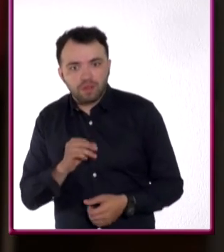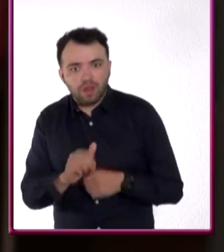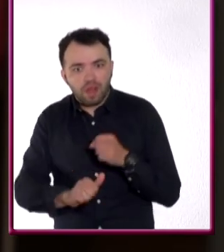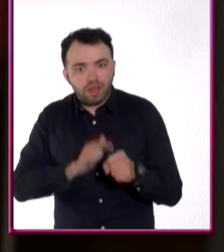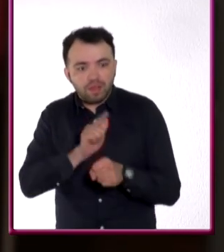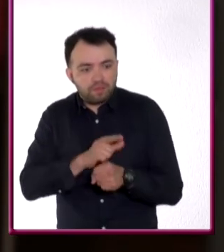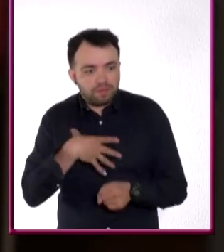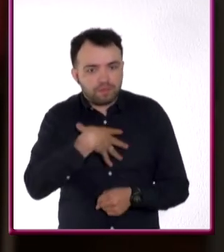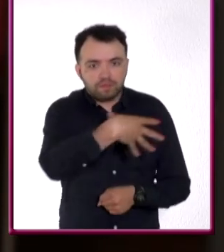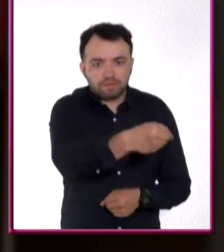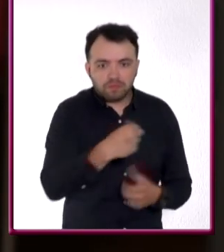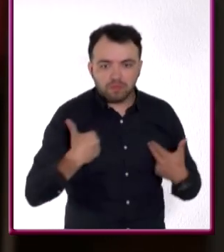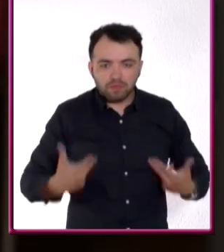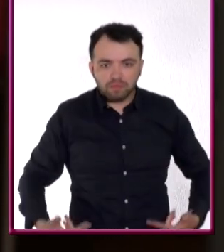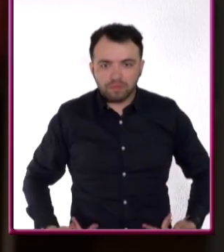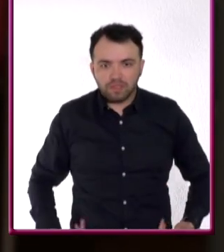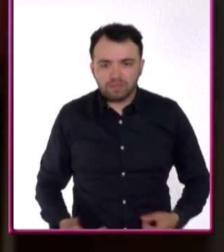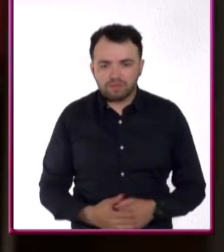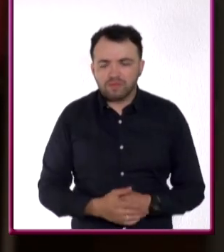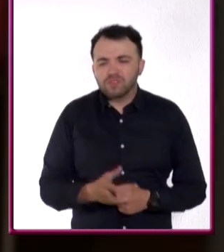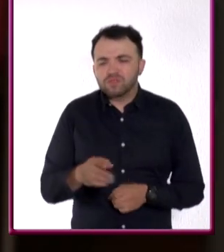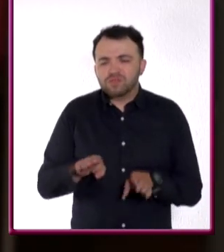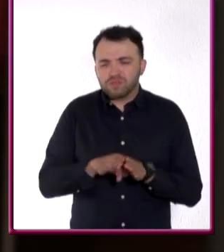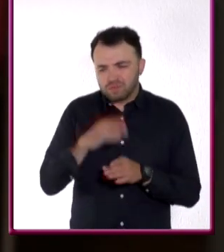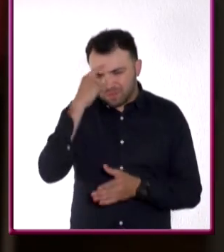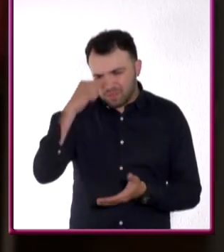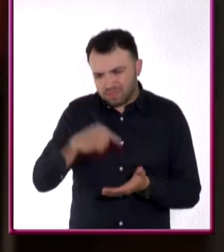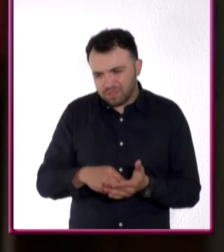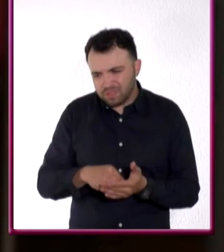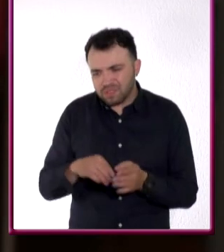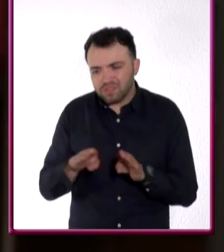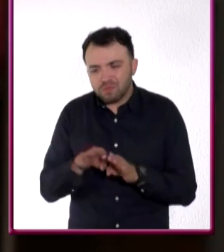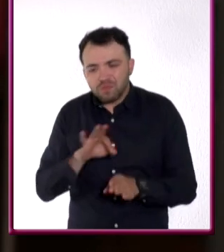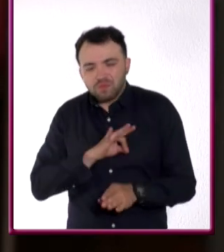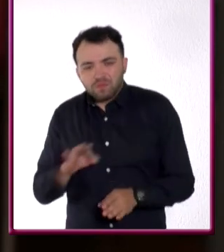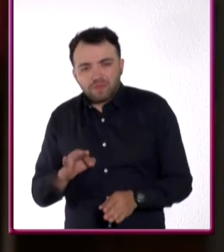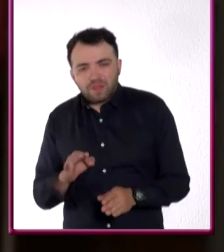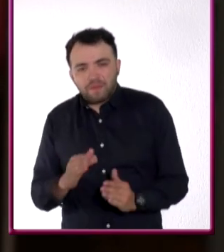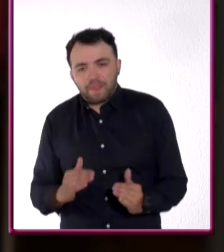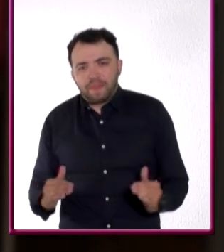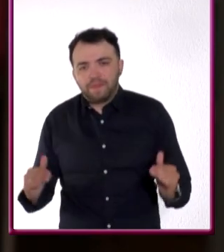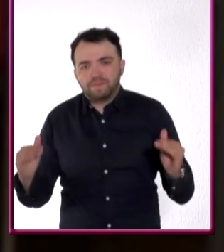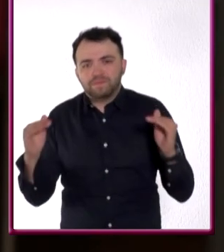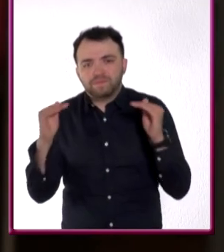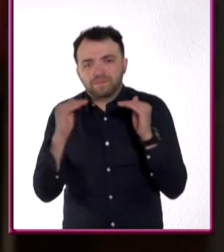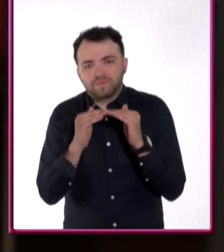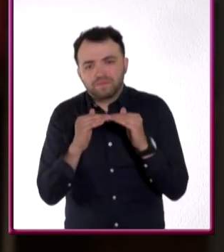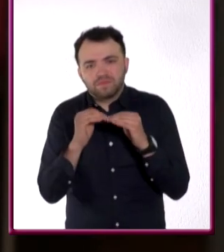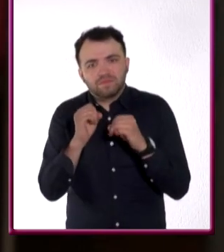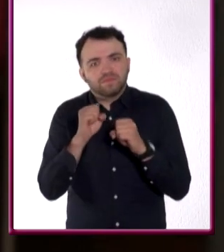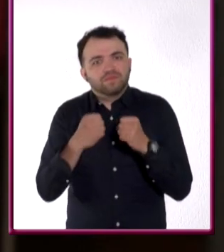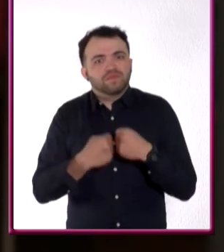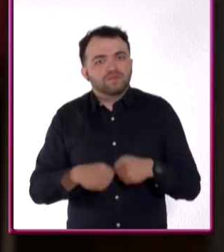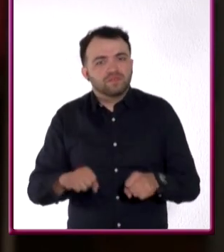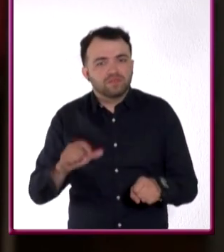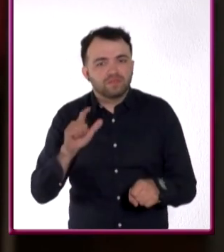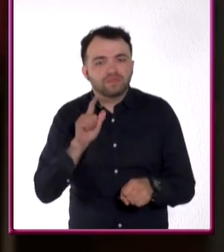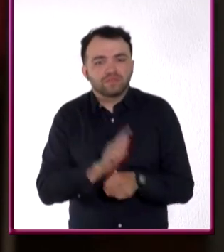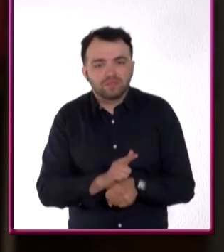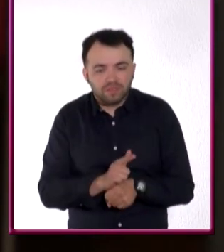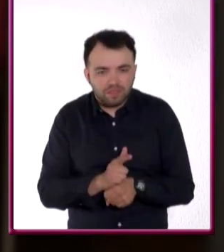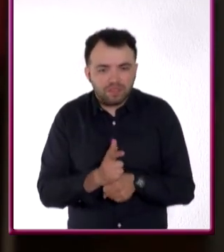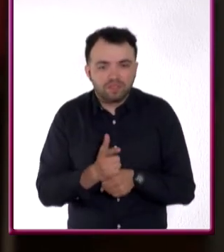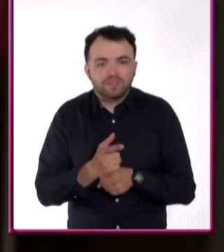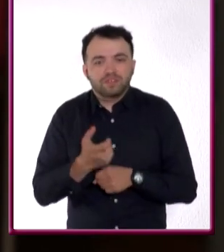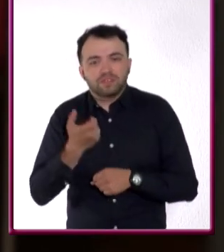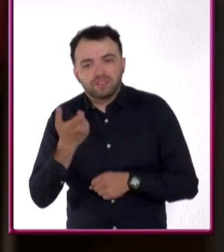deberíamos hacer como individuos para lograr este equilibrio entre, este equilibrio como social, económico y